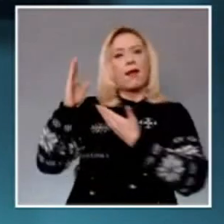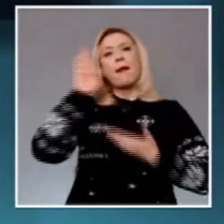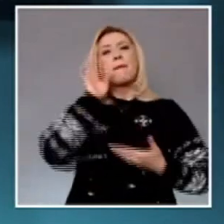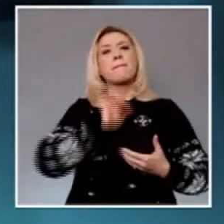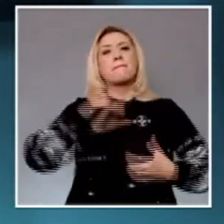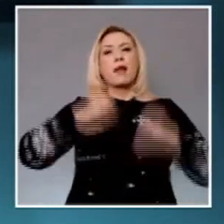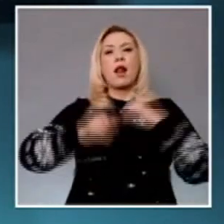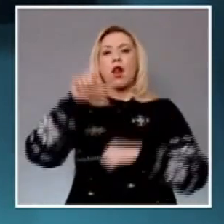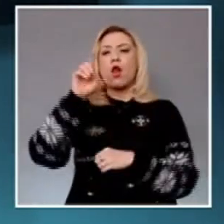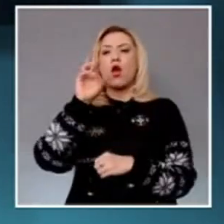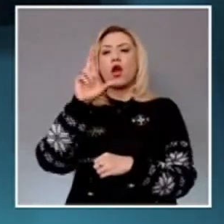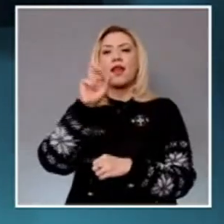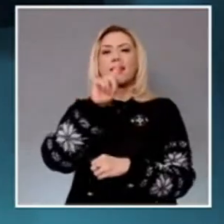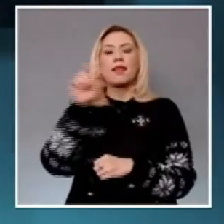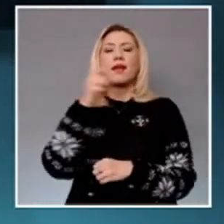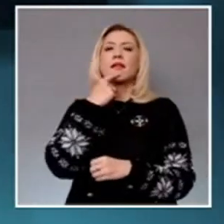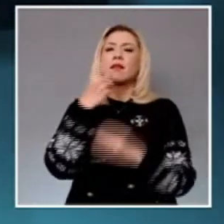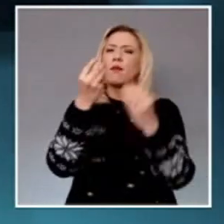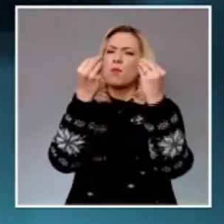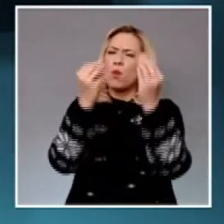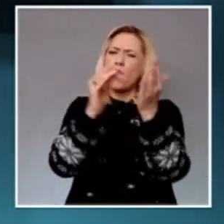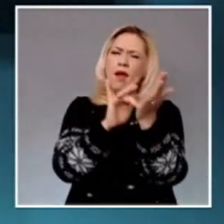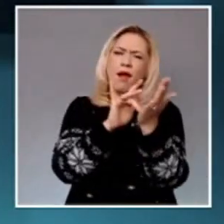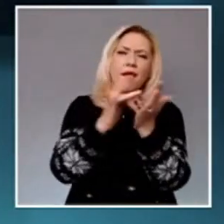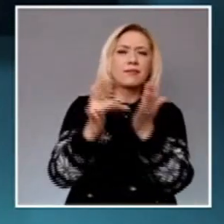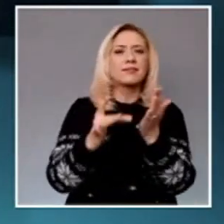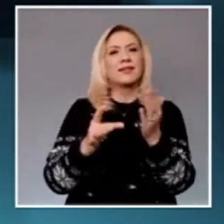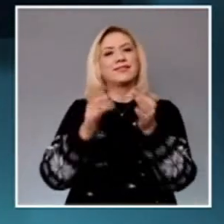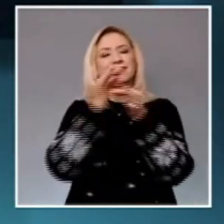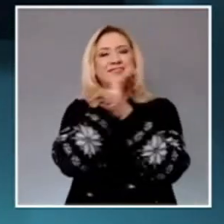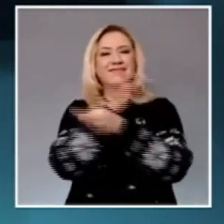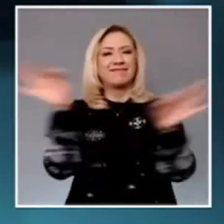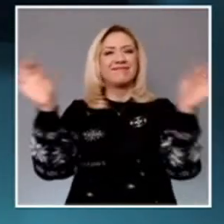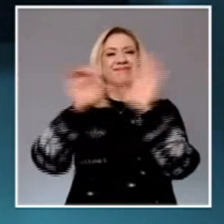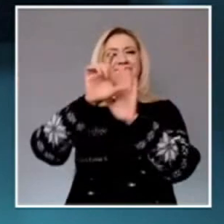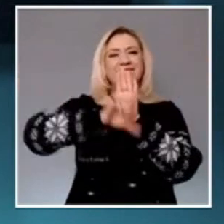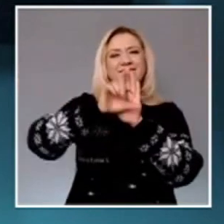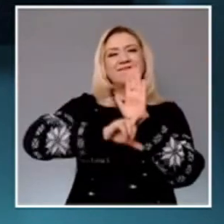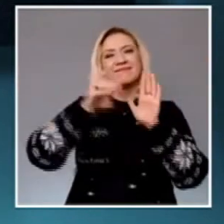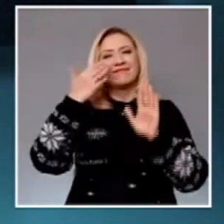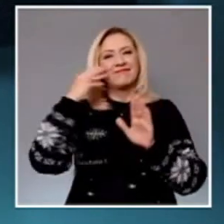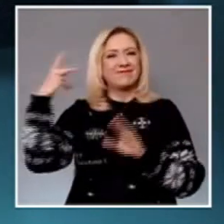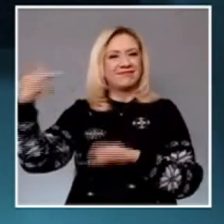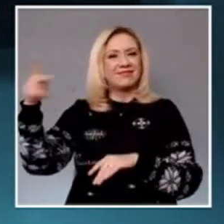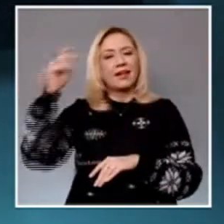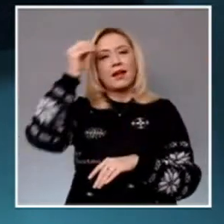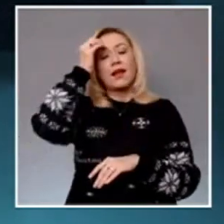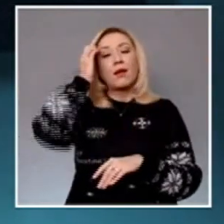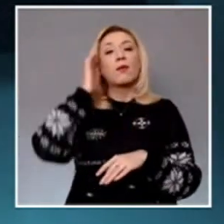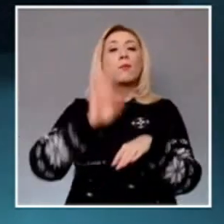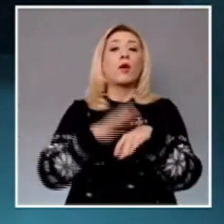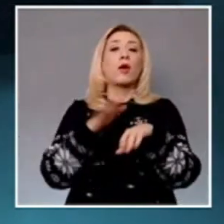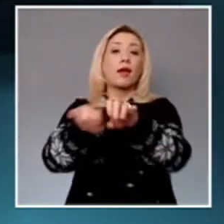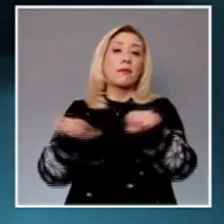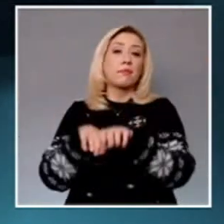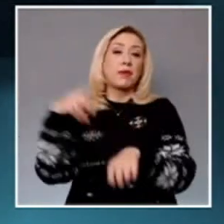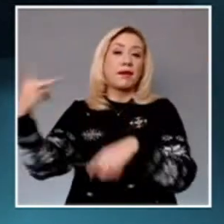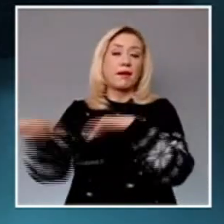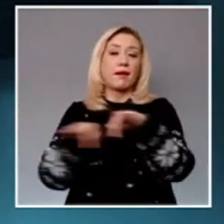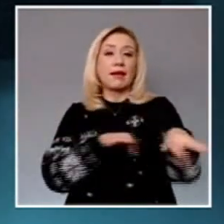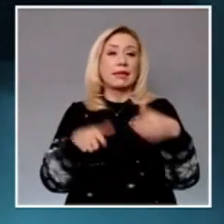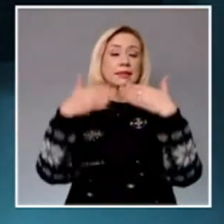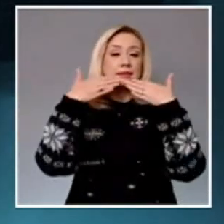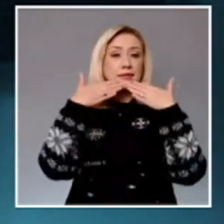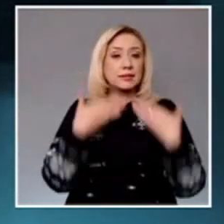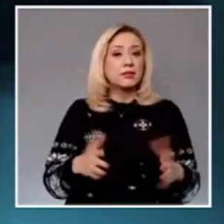redes sociales a quienes integran su equipo de trabajo en el máximo tribunal del país. Señaló que junto con ellas y ellos reafirma su